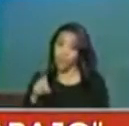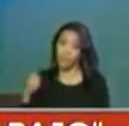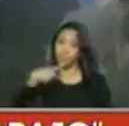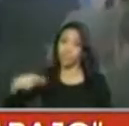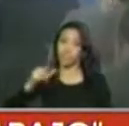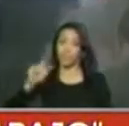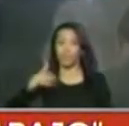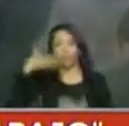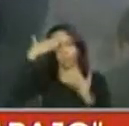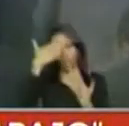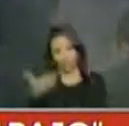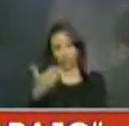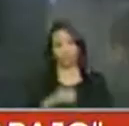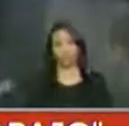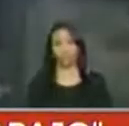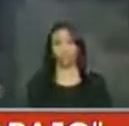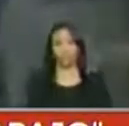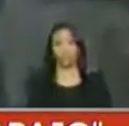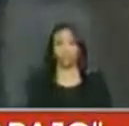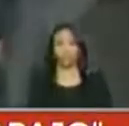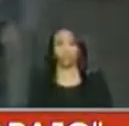bienvenidos, expresidente Lula. Muchas gracias.